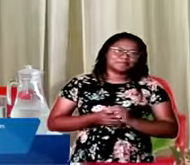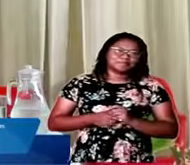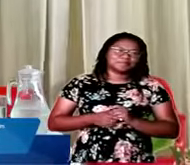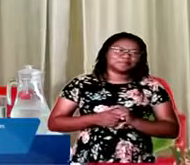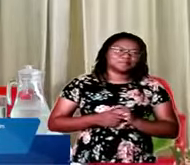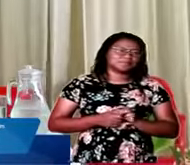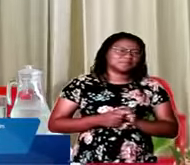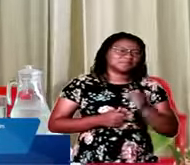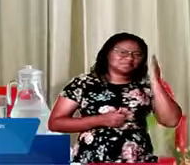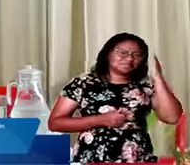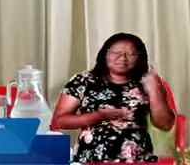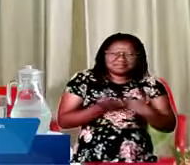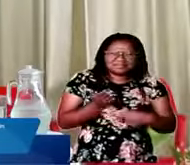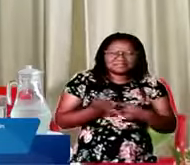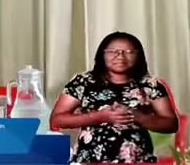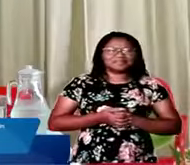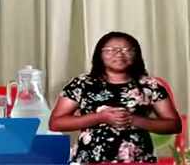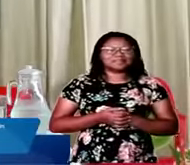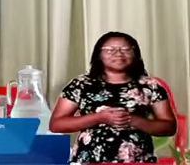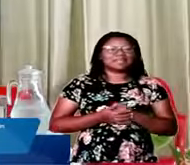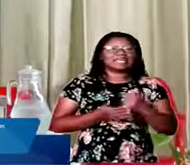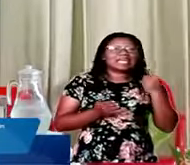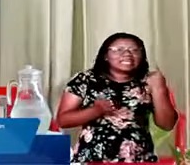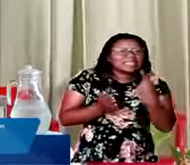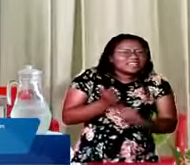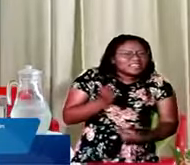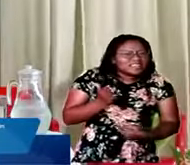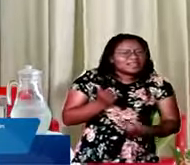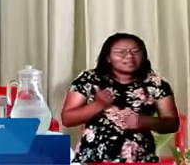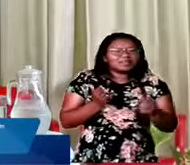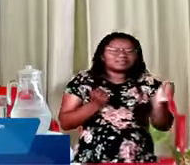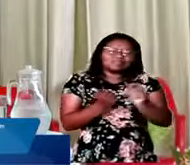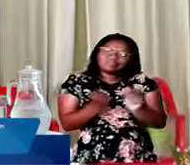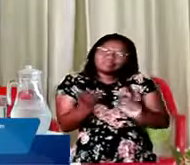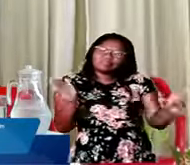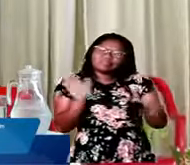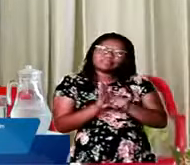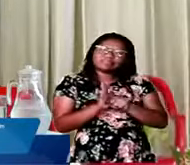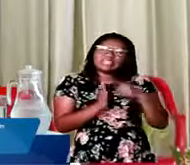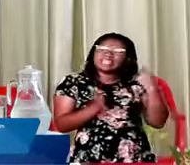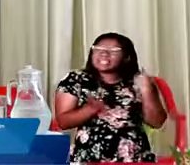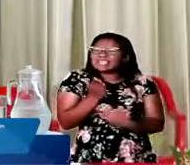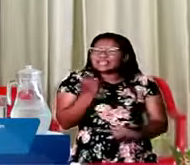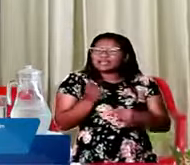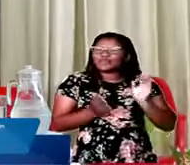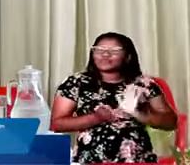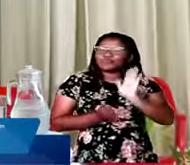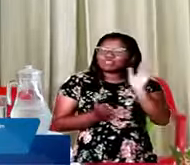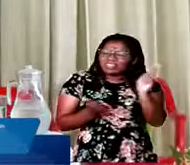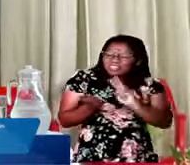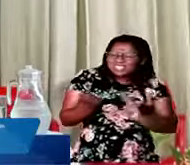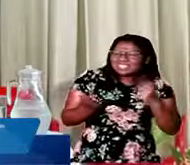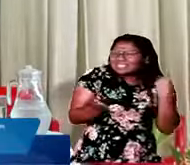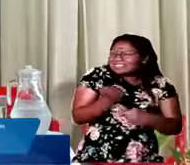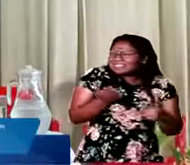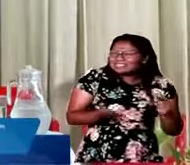usted sabe qué es. Entonces, ¿qué está escrito en la ley? ¿Qué es lo que usted lee? ¿Qué sabe?